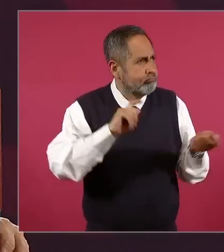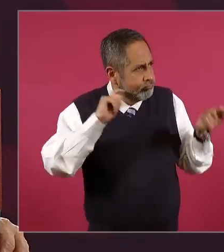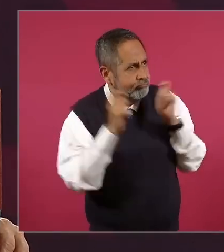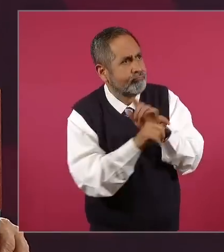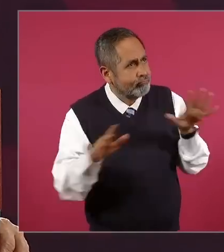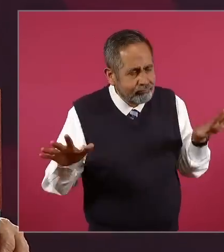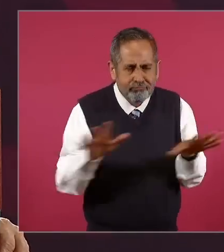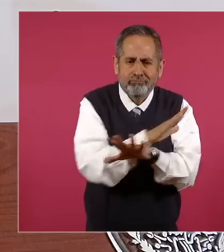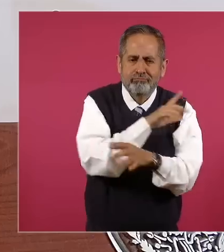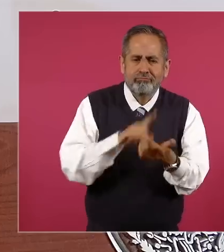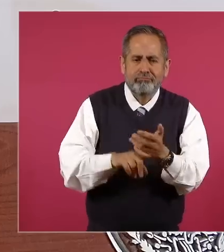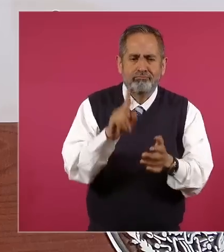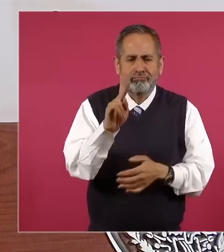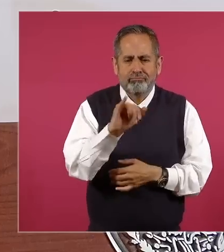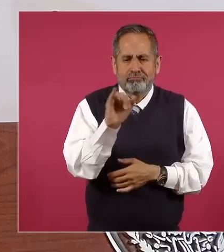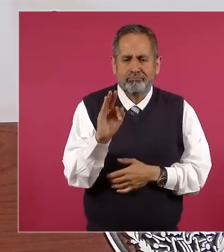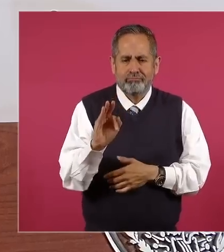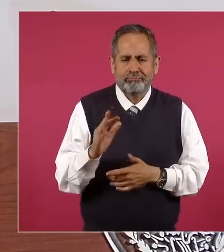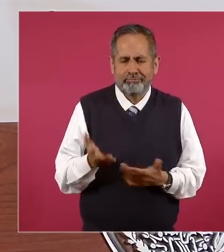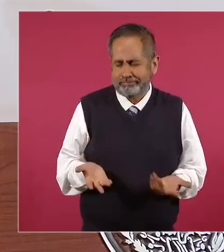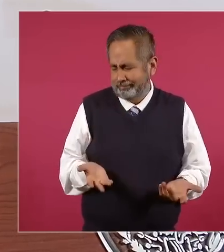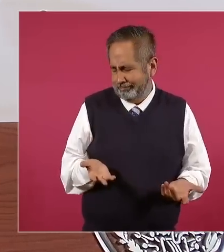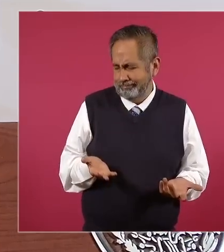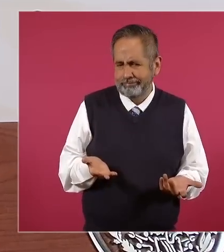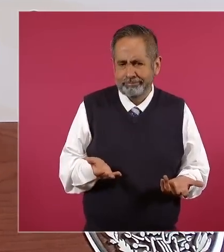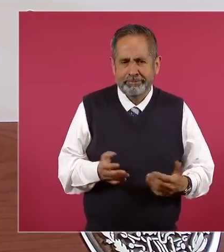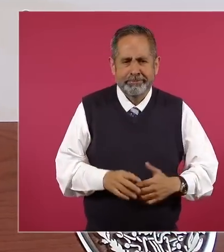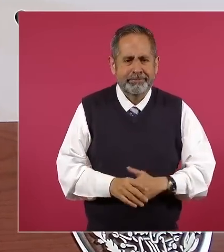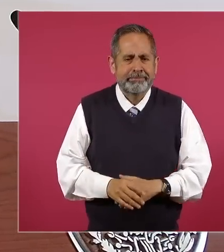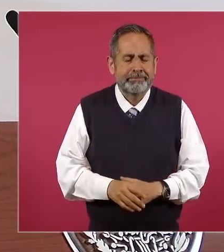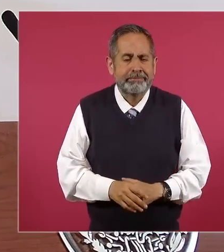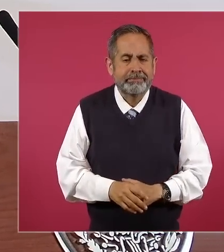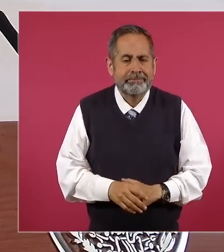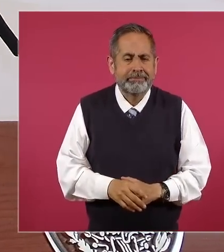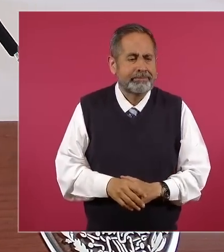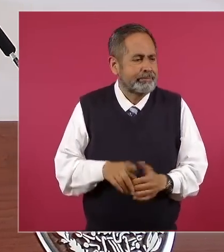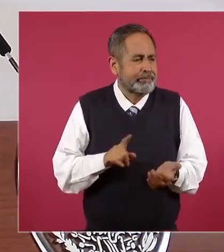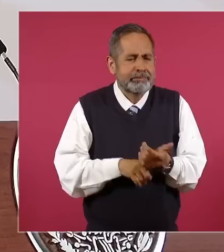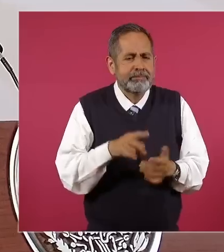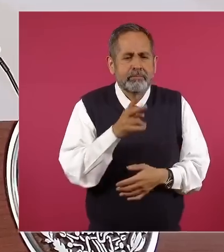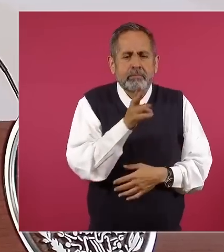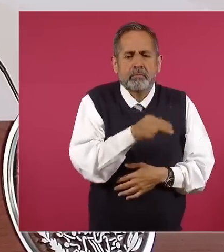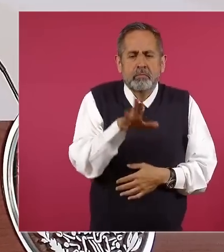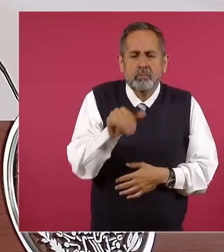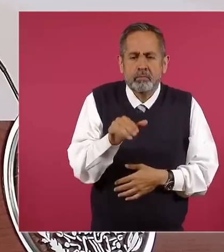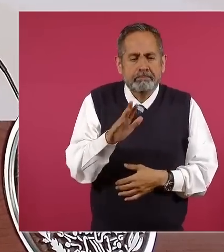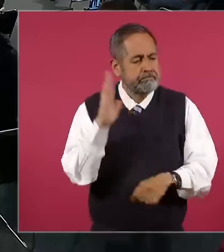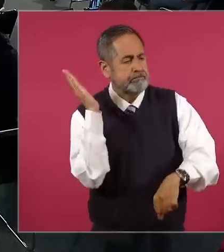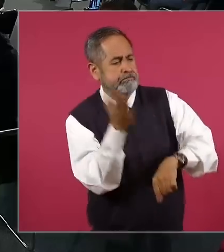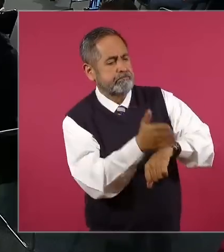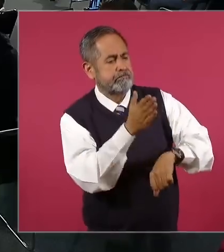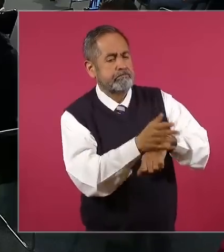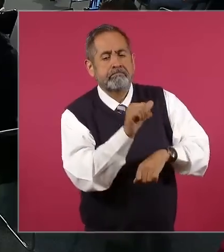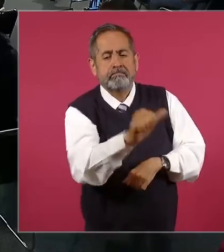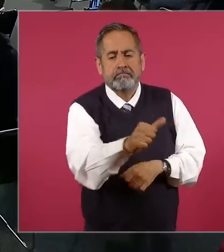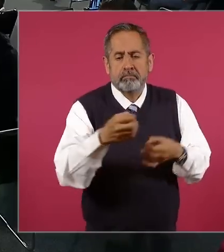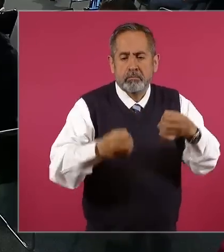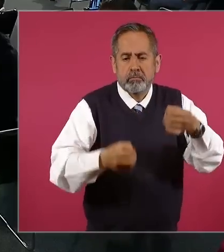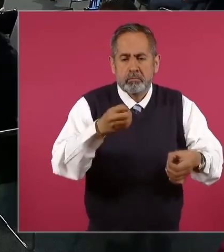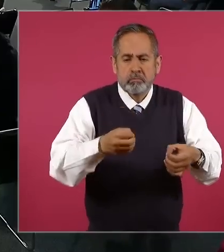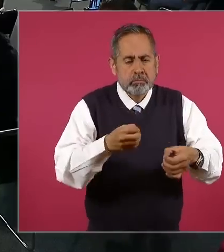Judicial. ¿Cómo es que nunca se sanciona a un juez? ¿Para